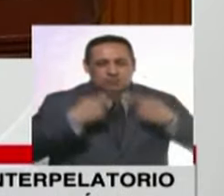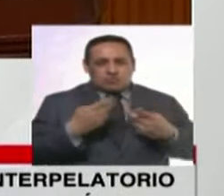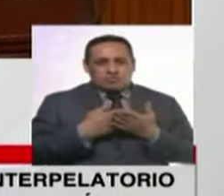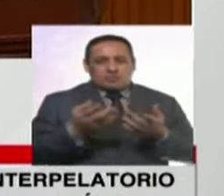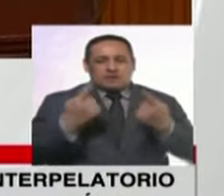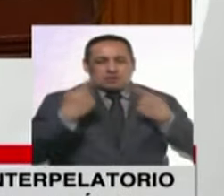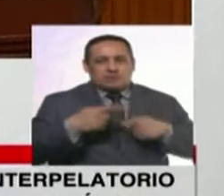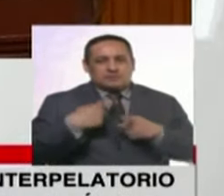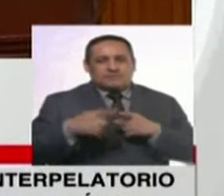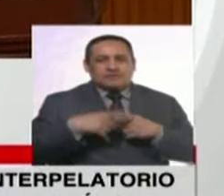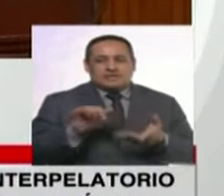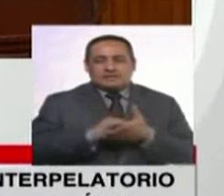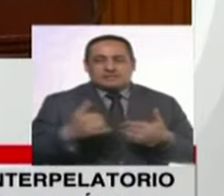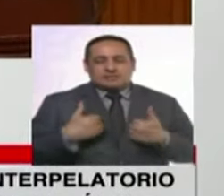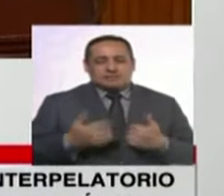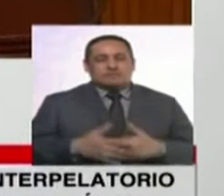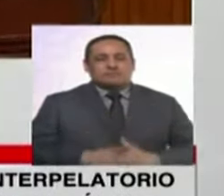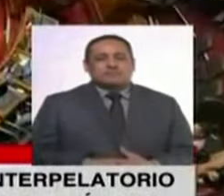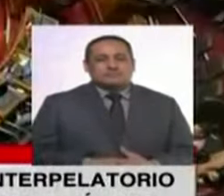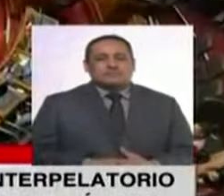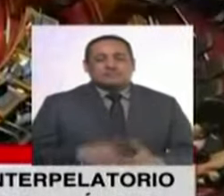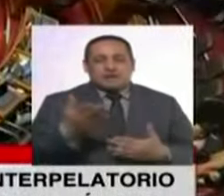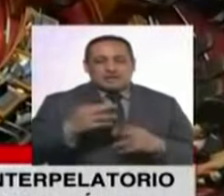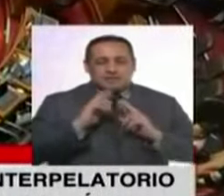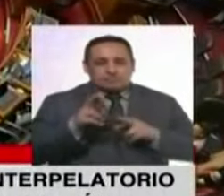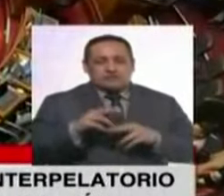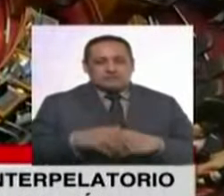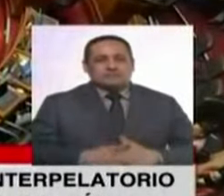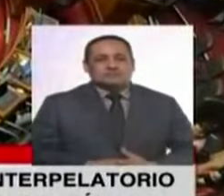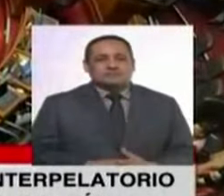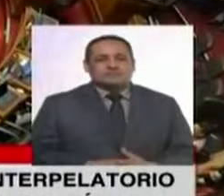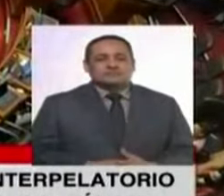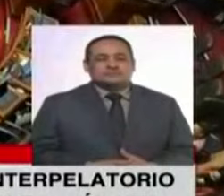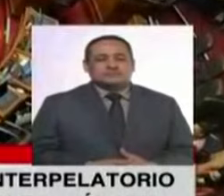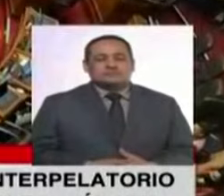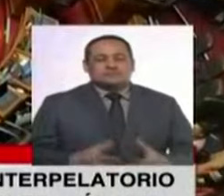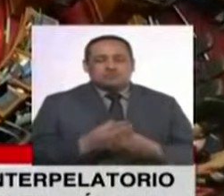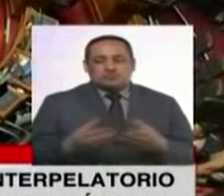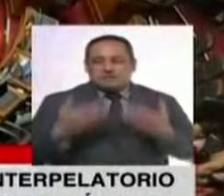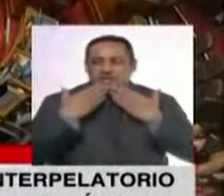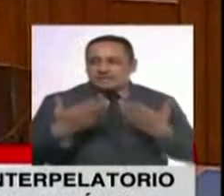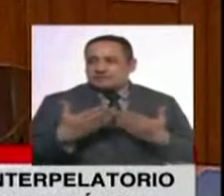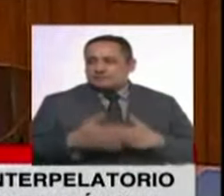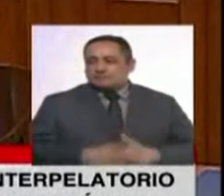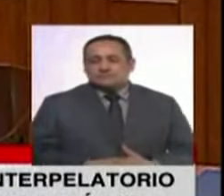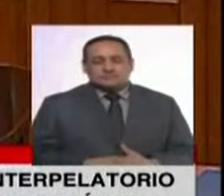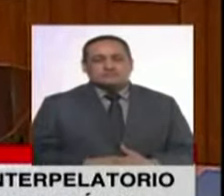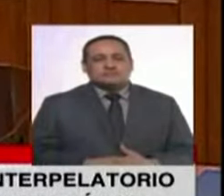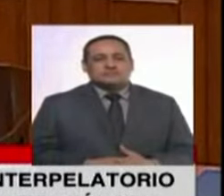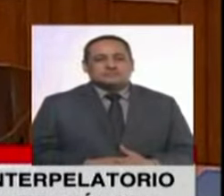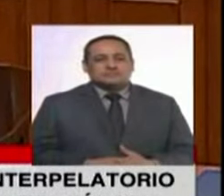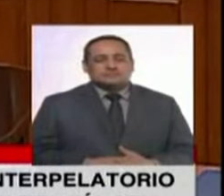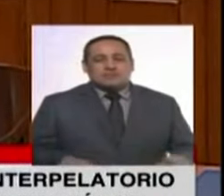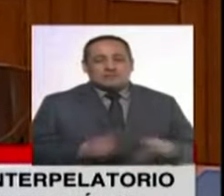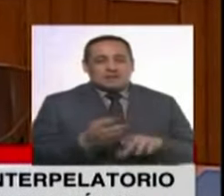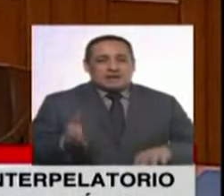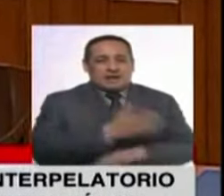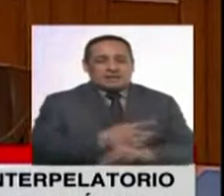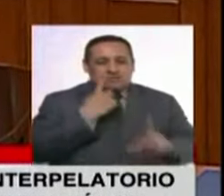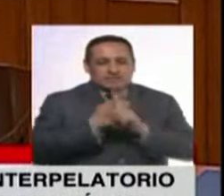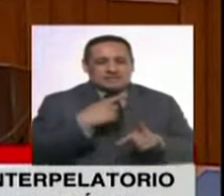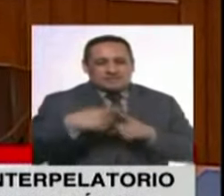o conclusiones a las que se llegaron para Que responda señor ministro Muchas gracias yo el presidente ante